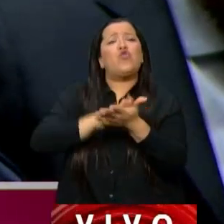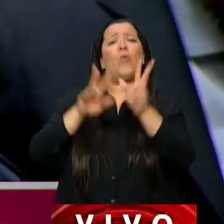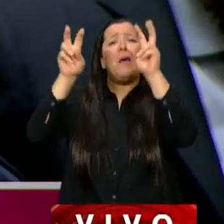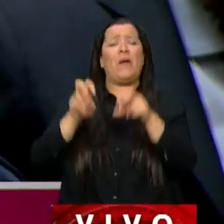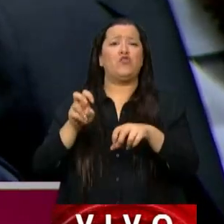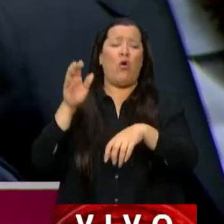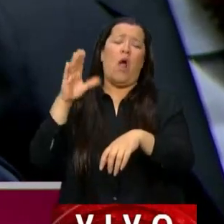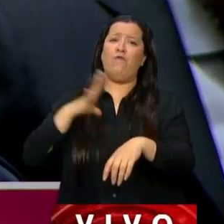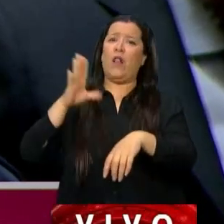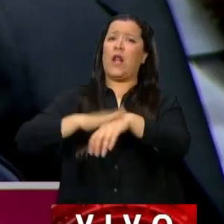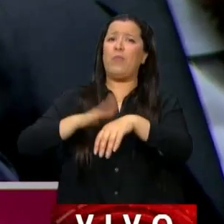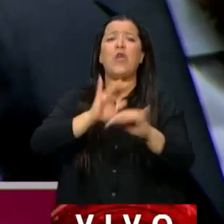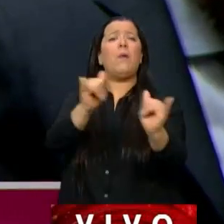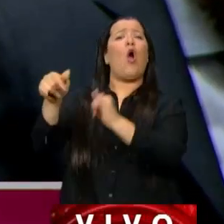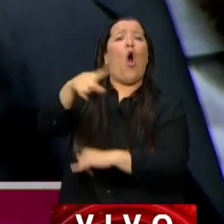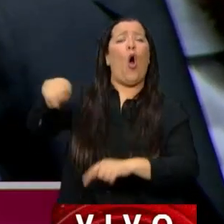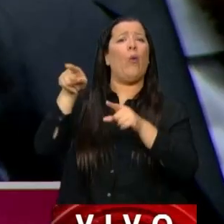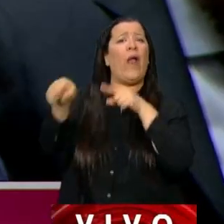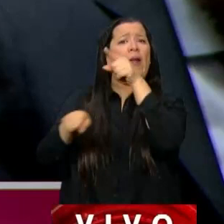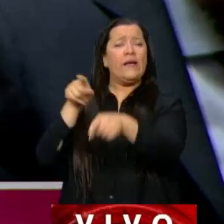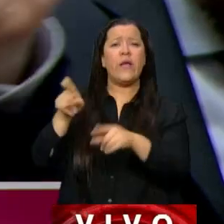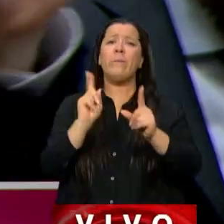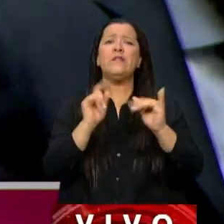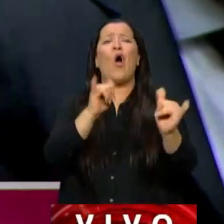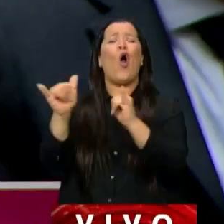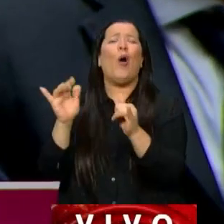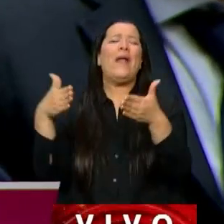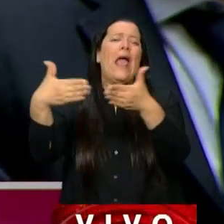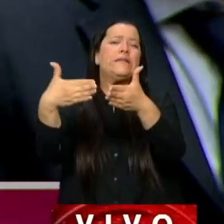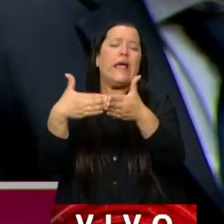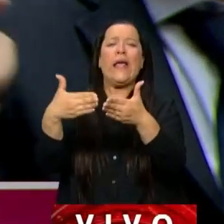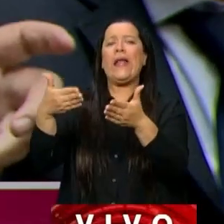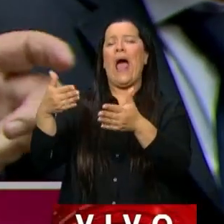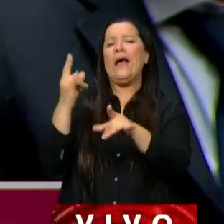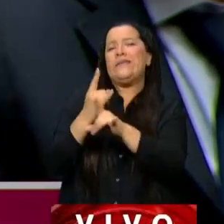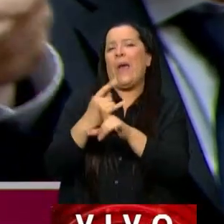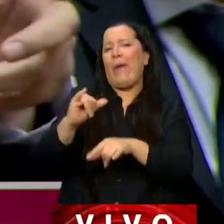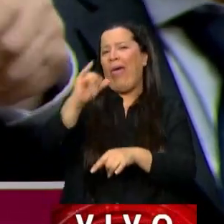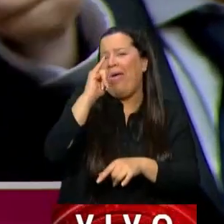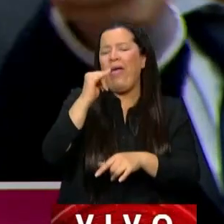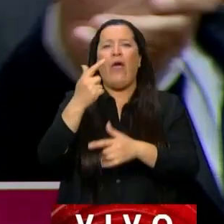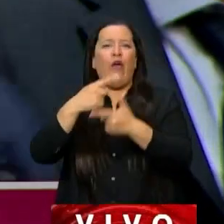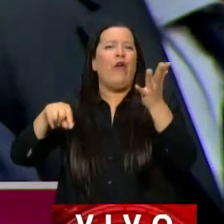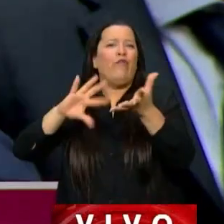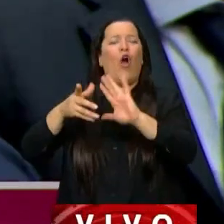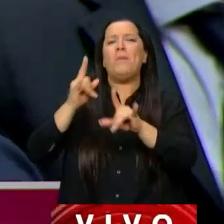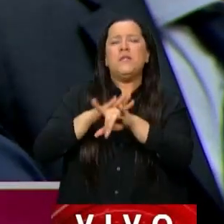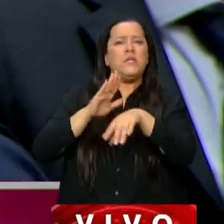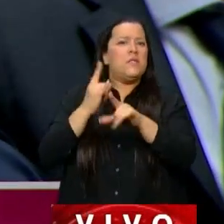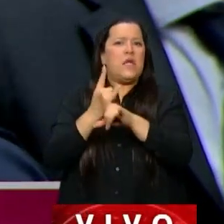de los jóvenes, son los mismos jóvenes de la esquina que entonces chupan y se maman y